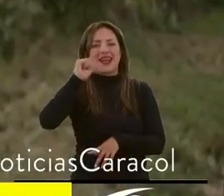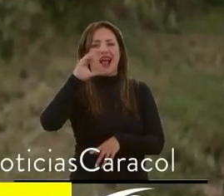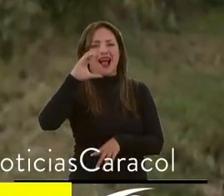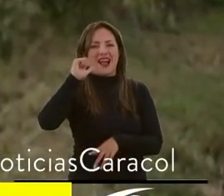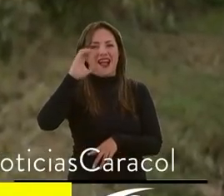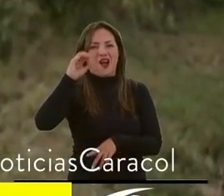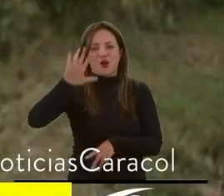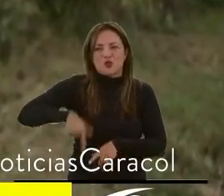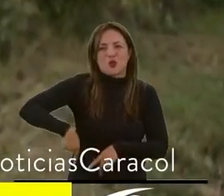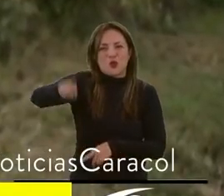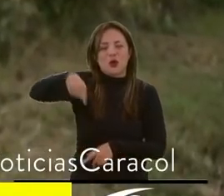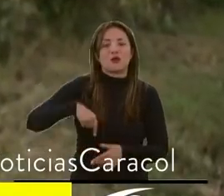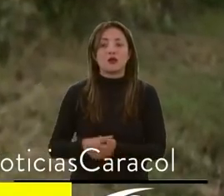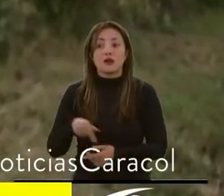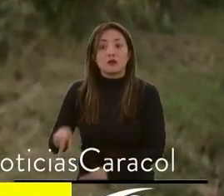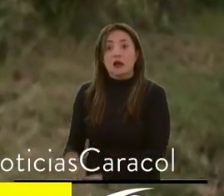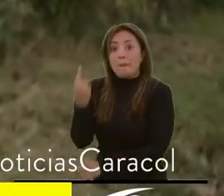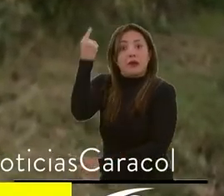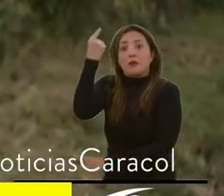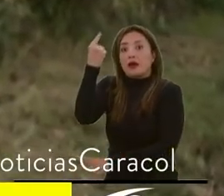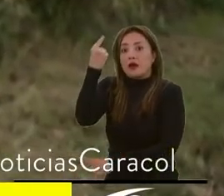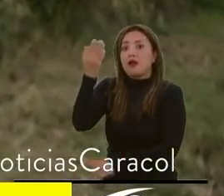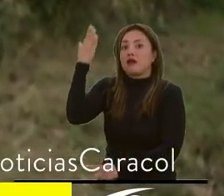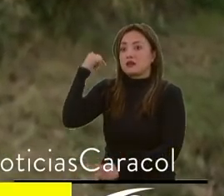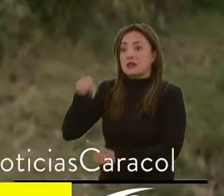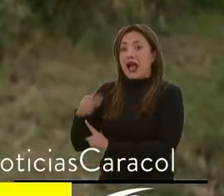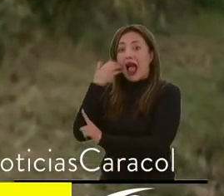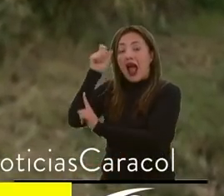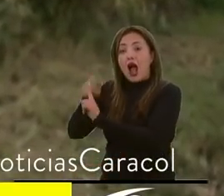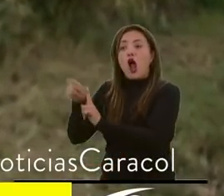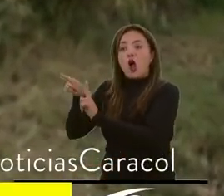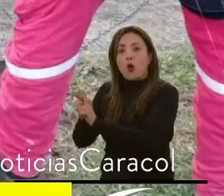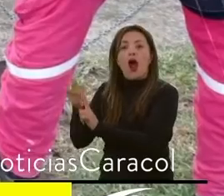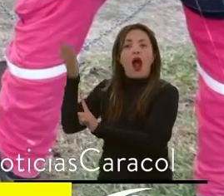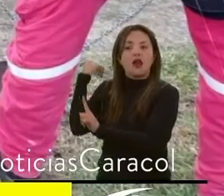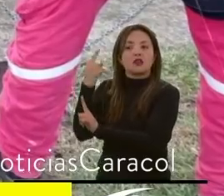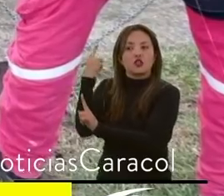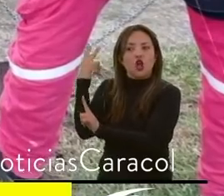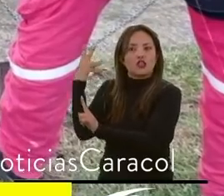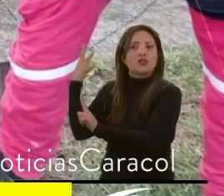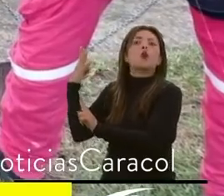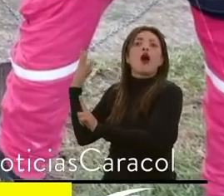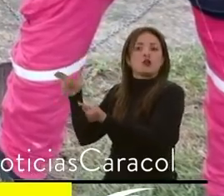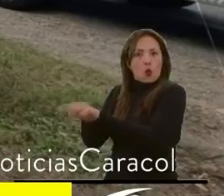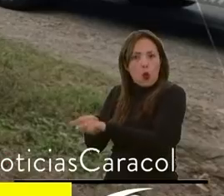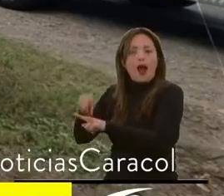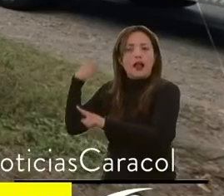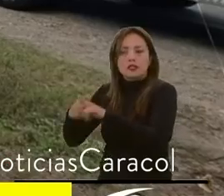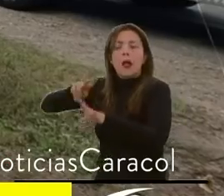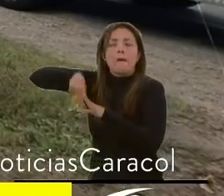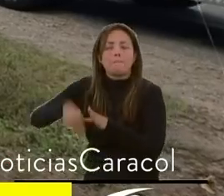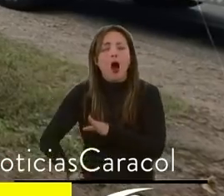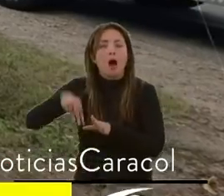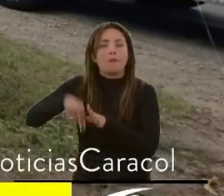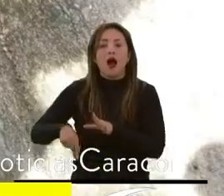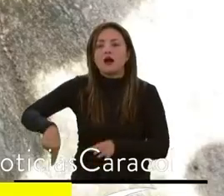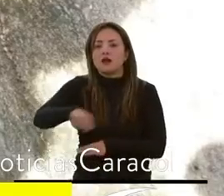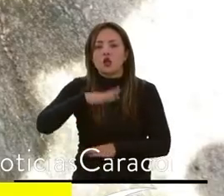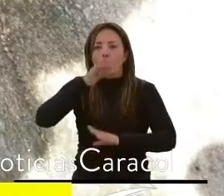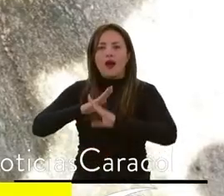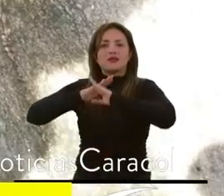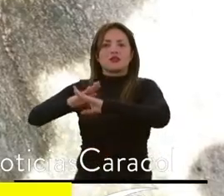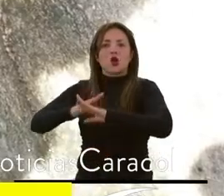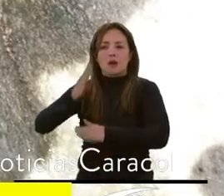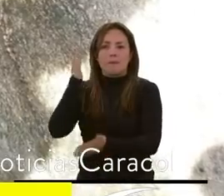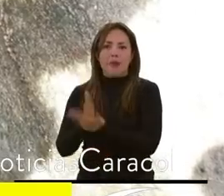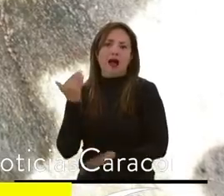no la única, ni primera y no, sino es la 4ª persona que cae en una alcantarilla. Sobre estas alcantarillas sin seguridad que se han convertido en